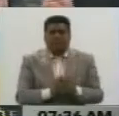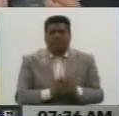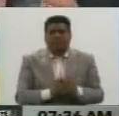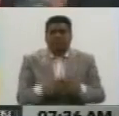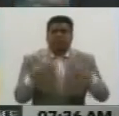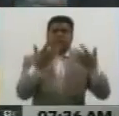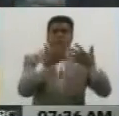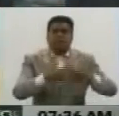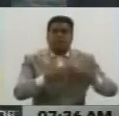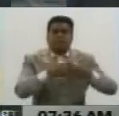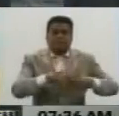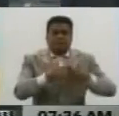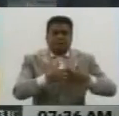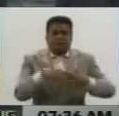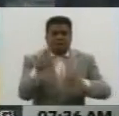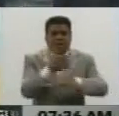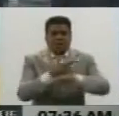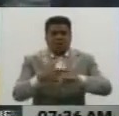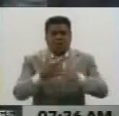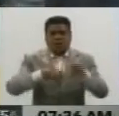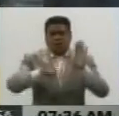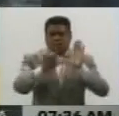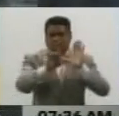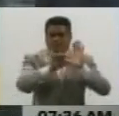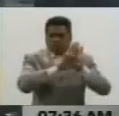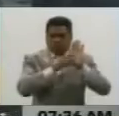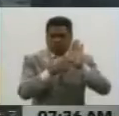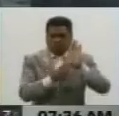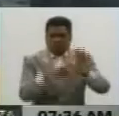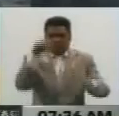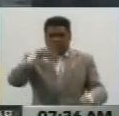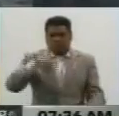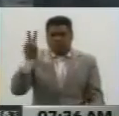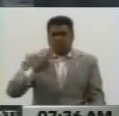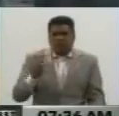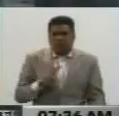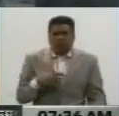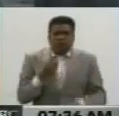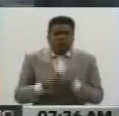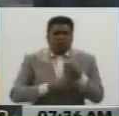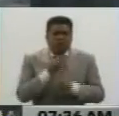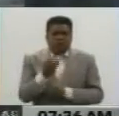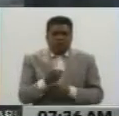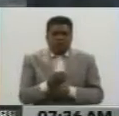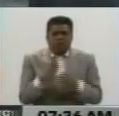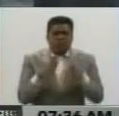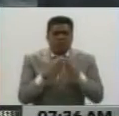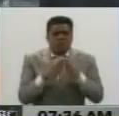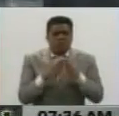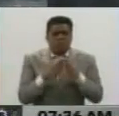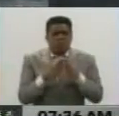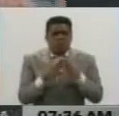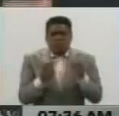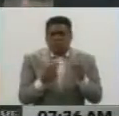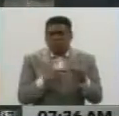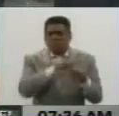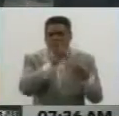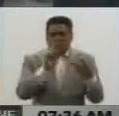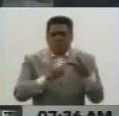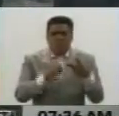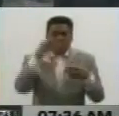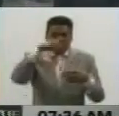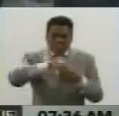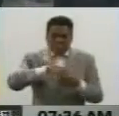rige por leyes venezolanas, que se rige conforme a la dinámica que le plantea el gobierno nacional. Ahora, dentro de esta